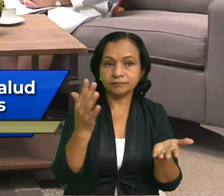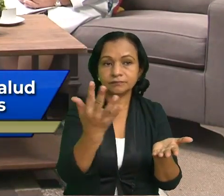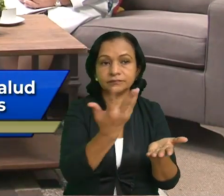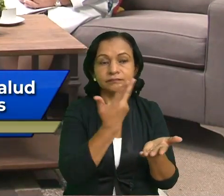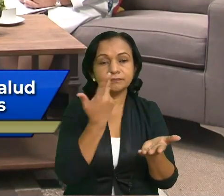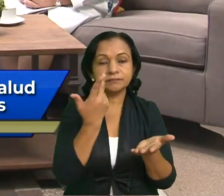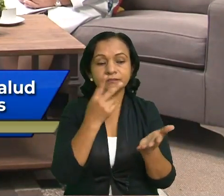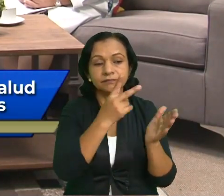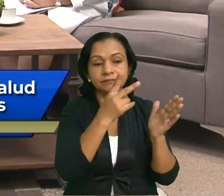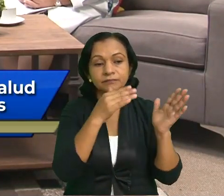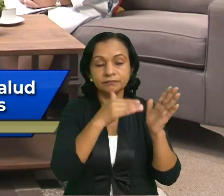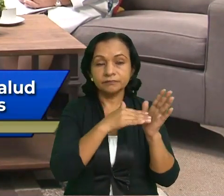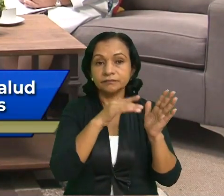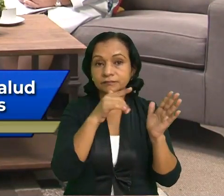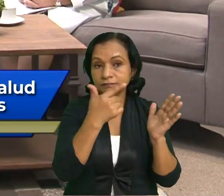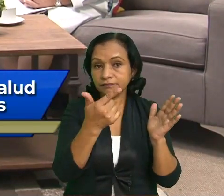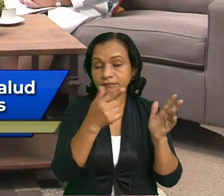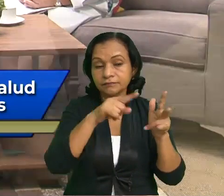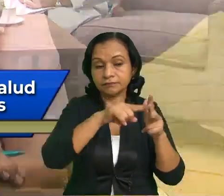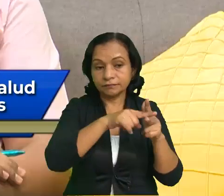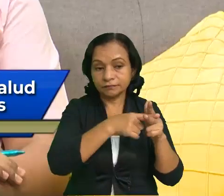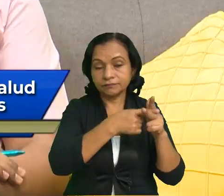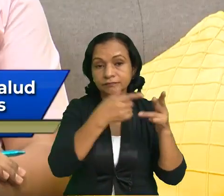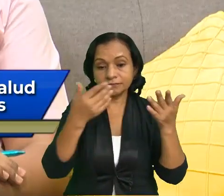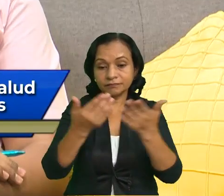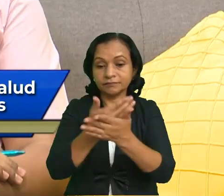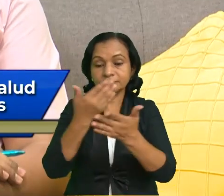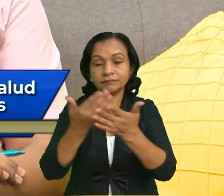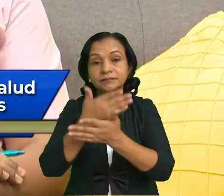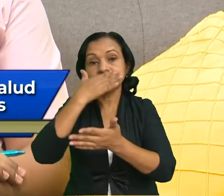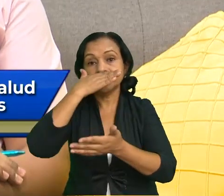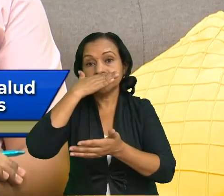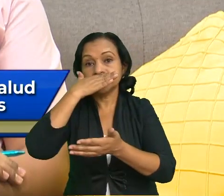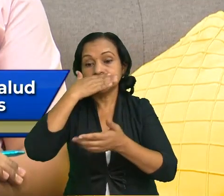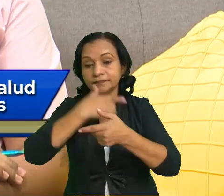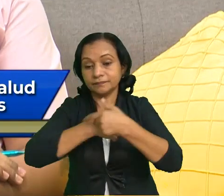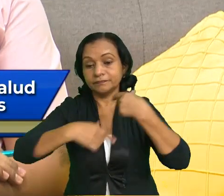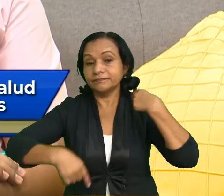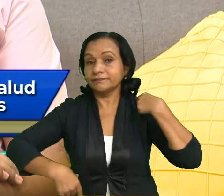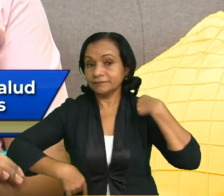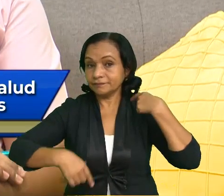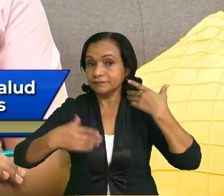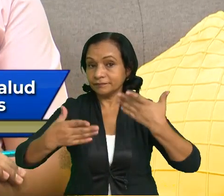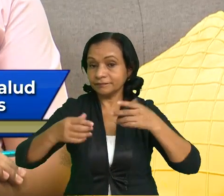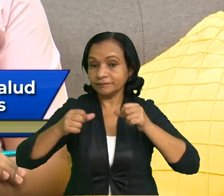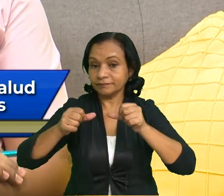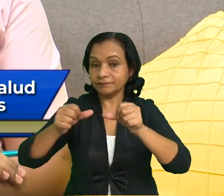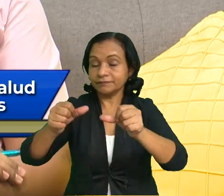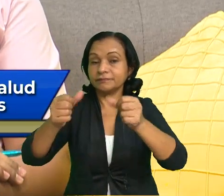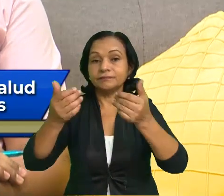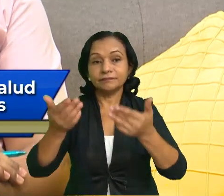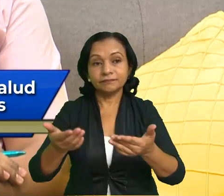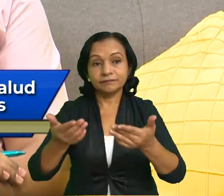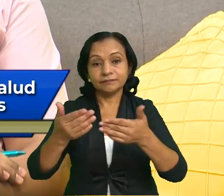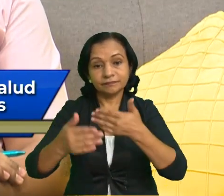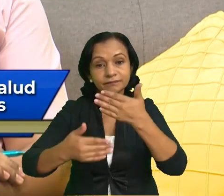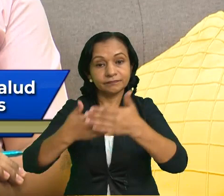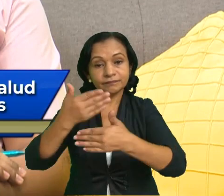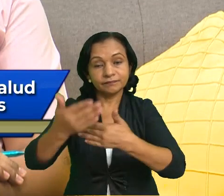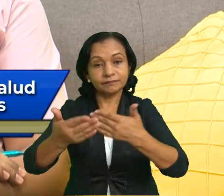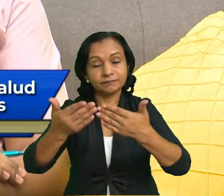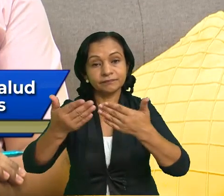desde el año 2007 en que inició precisamente la nueva etapa la revolución también inician un proceso de